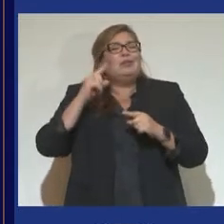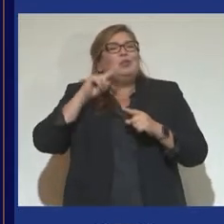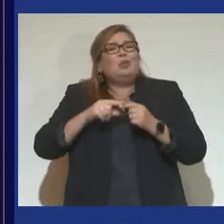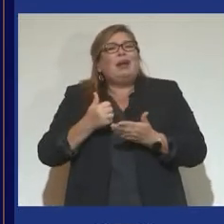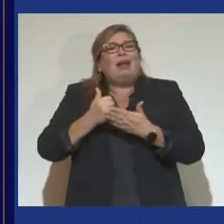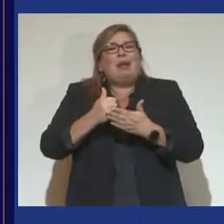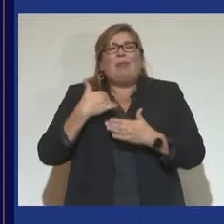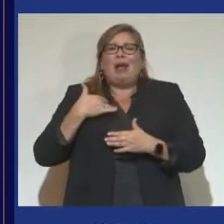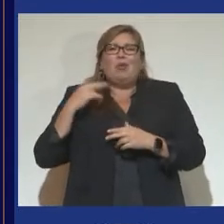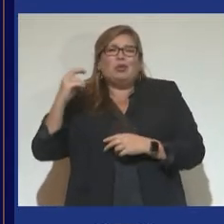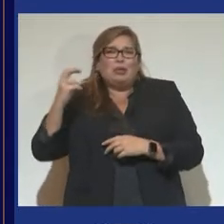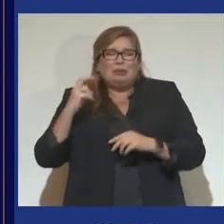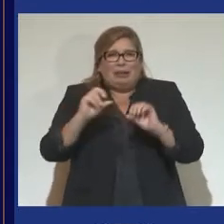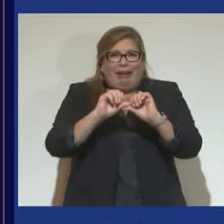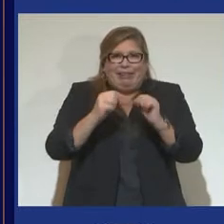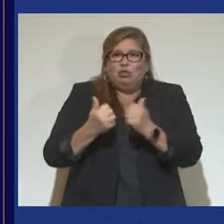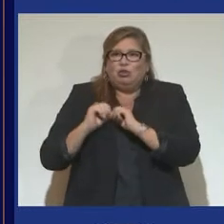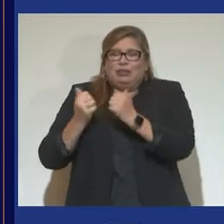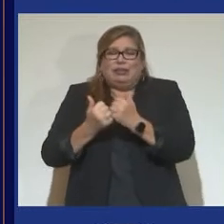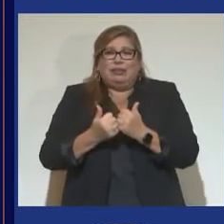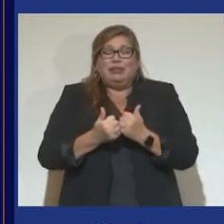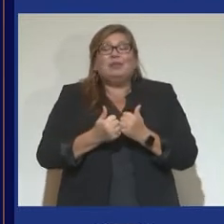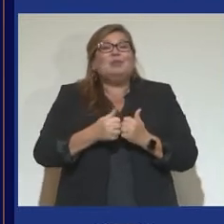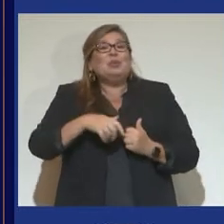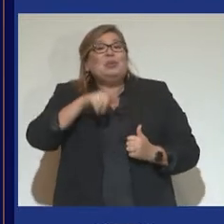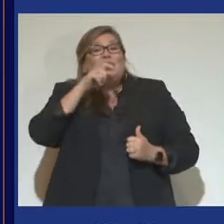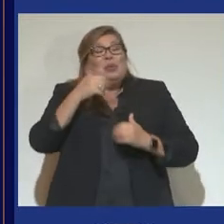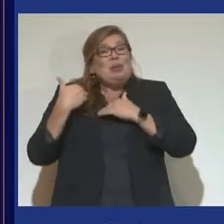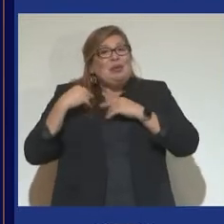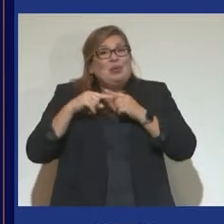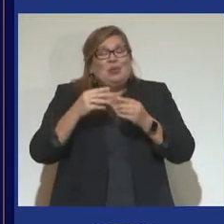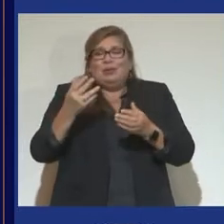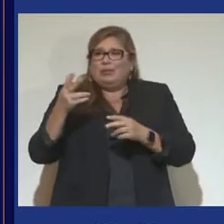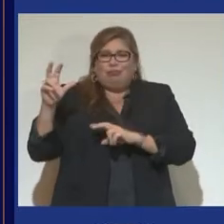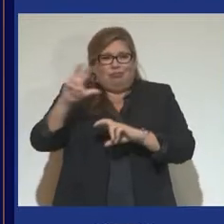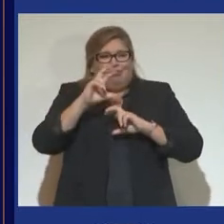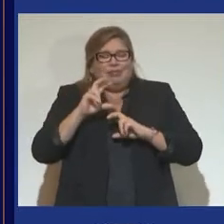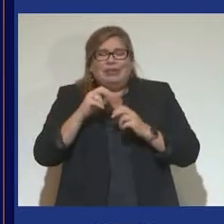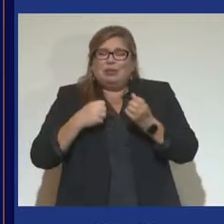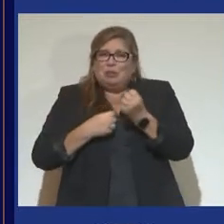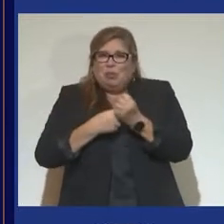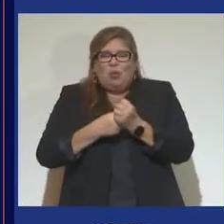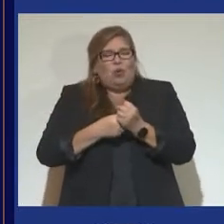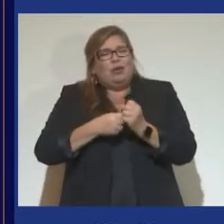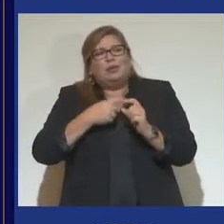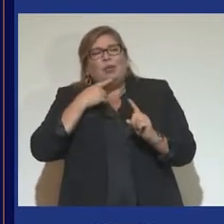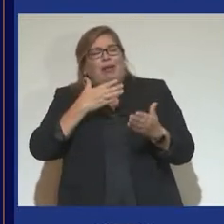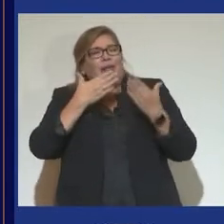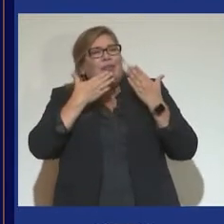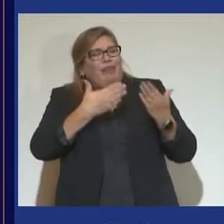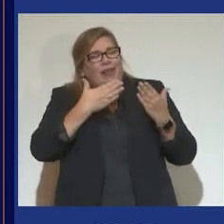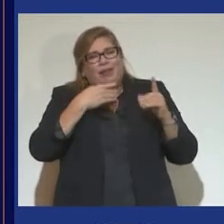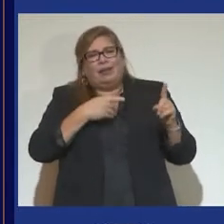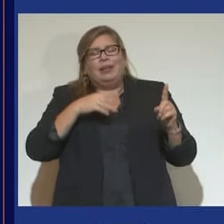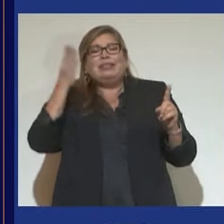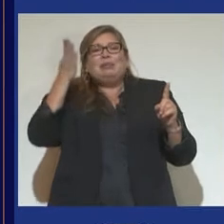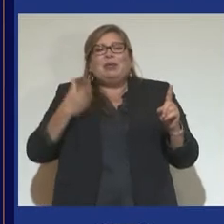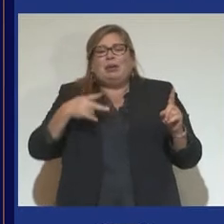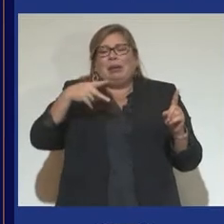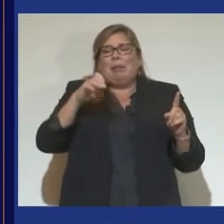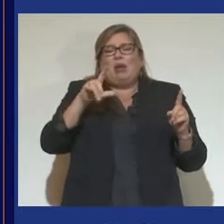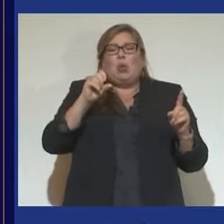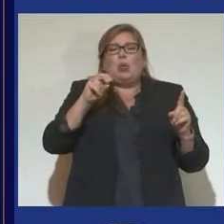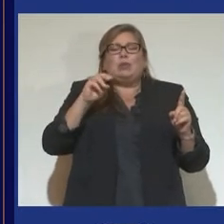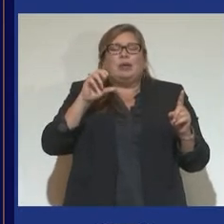agencias de tránsito del estado la vocero del congreso nancy pelosi el gran